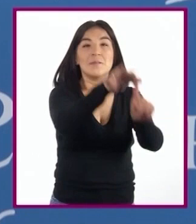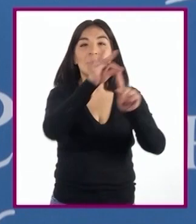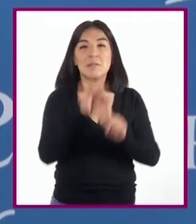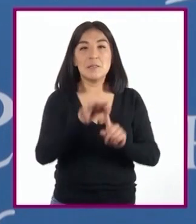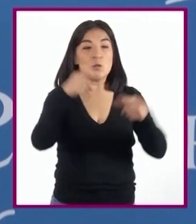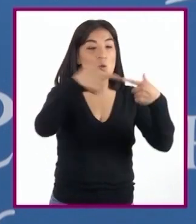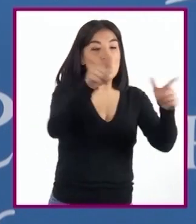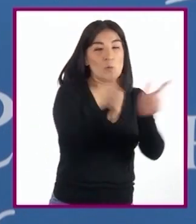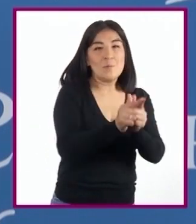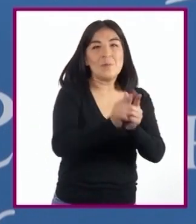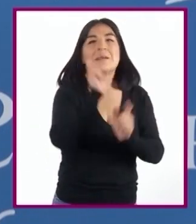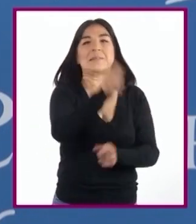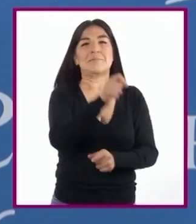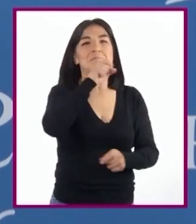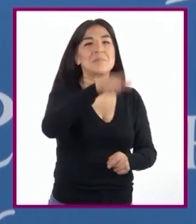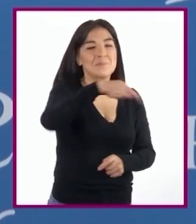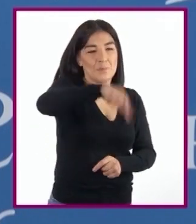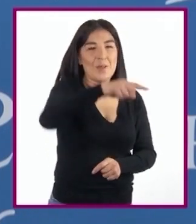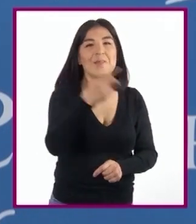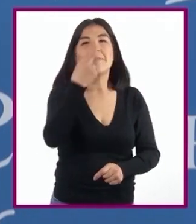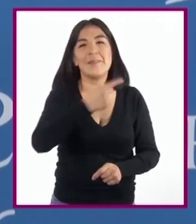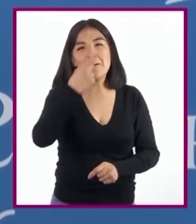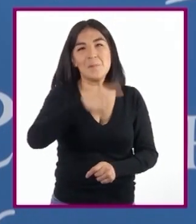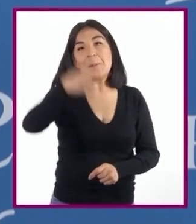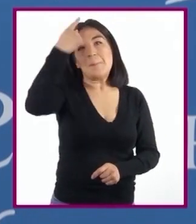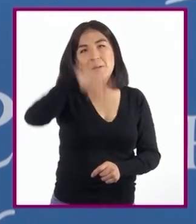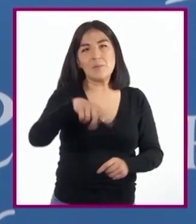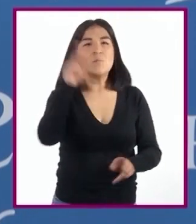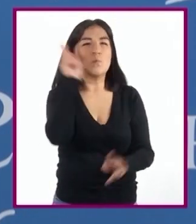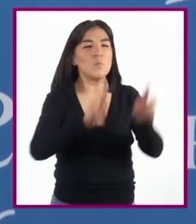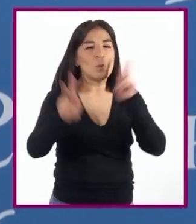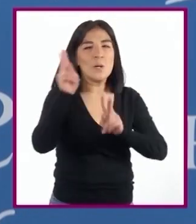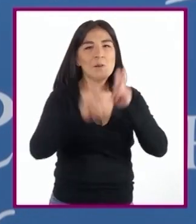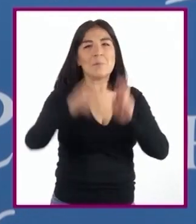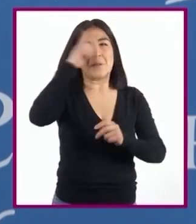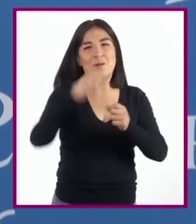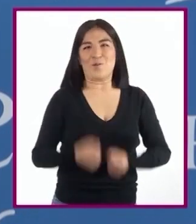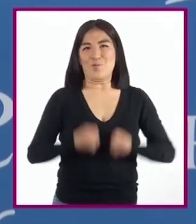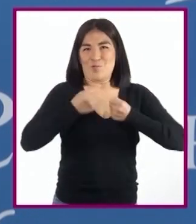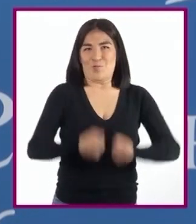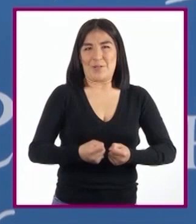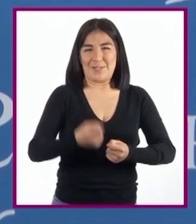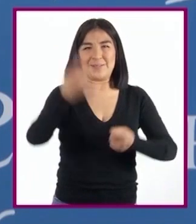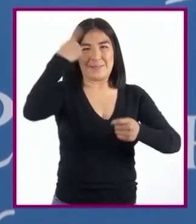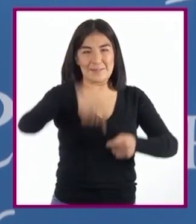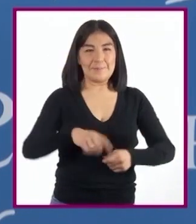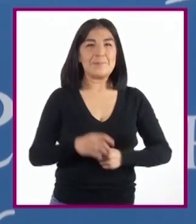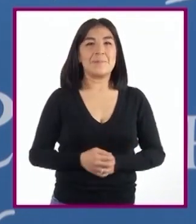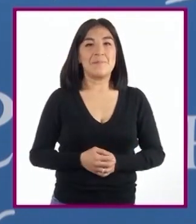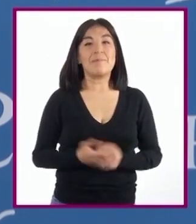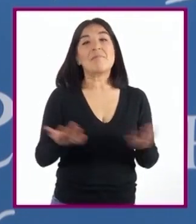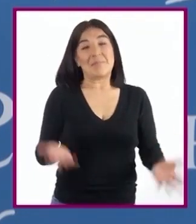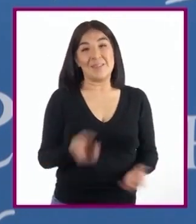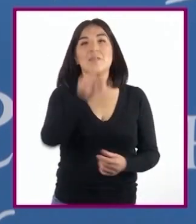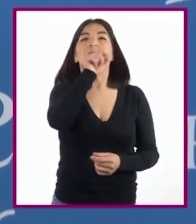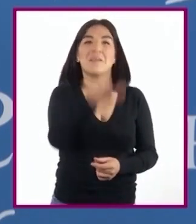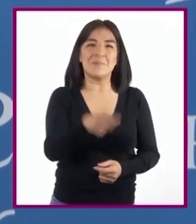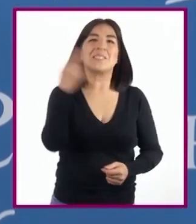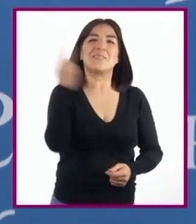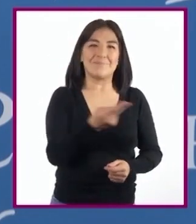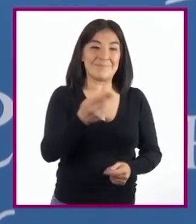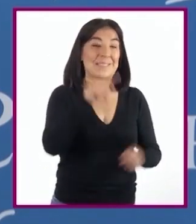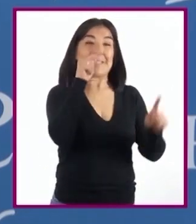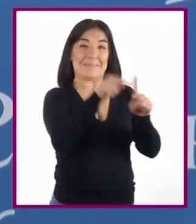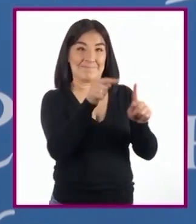del grupo de los diabéticos para hacer ciertas pruebas de resistencia. Por lo tanto, también requiere que